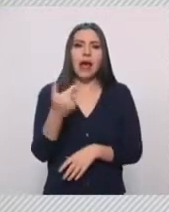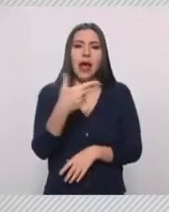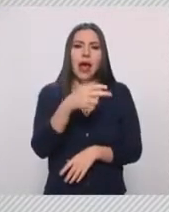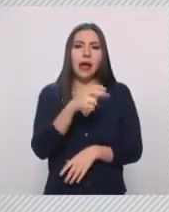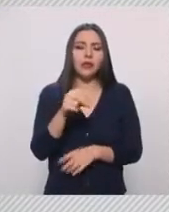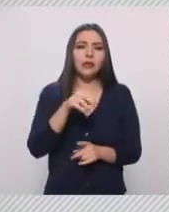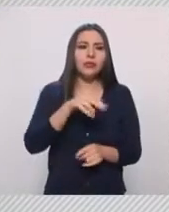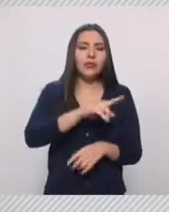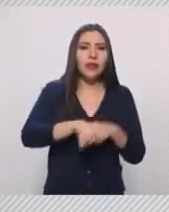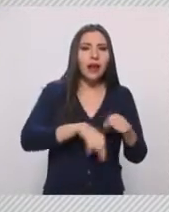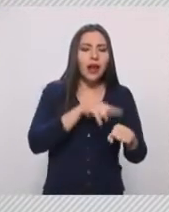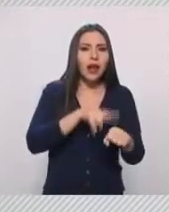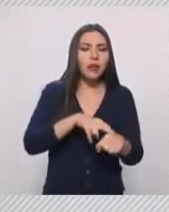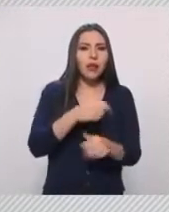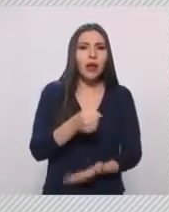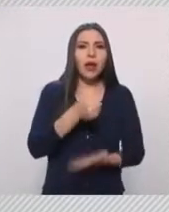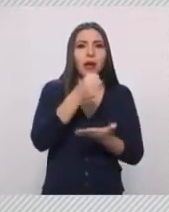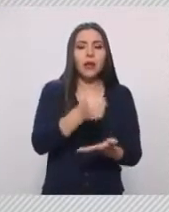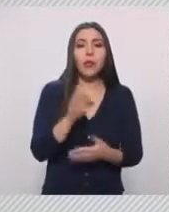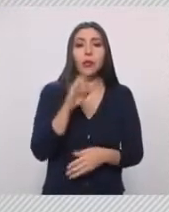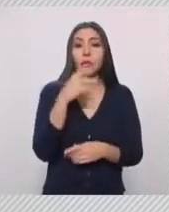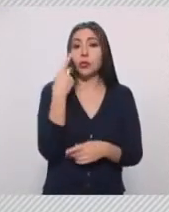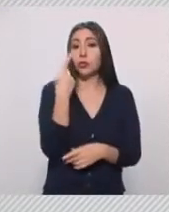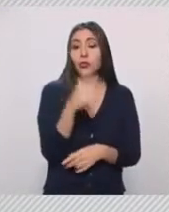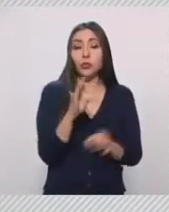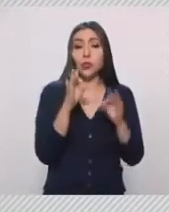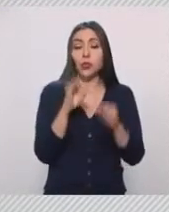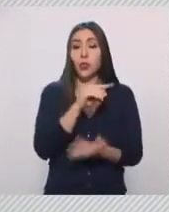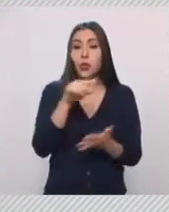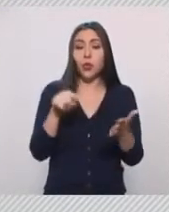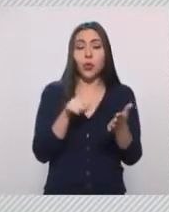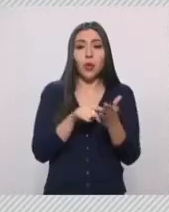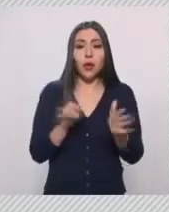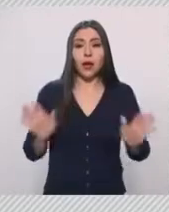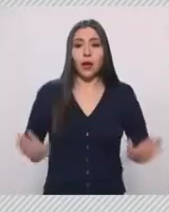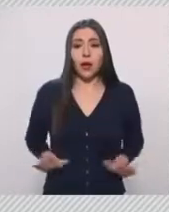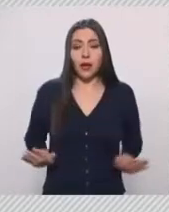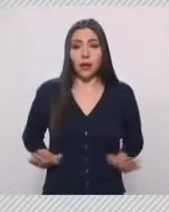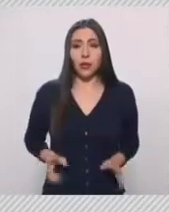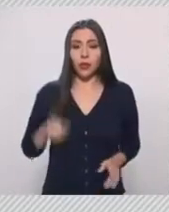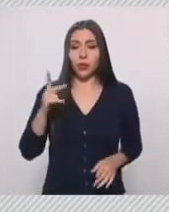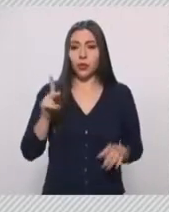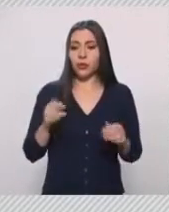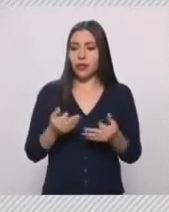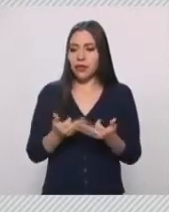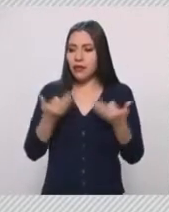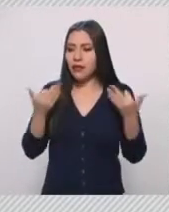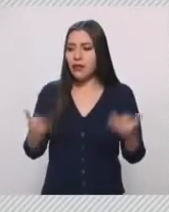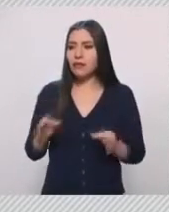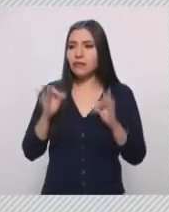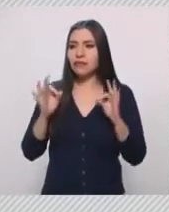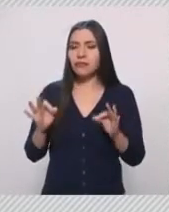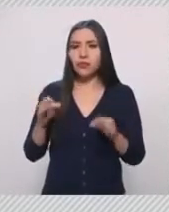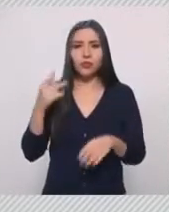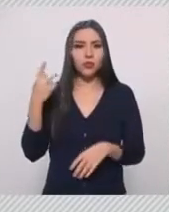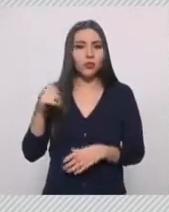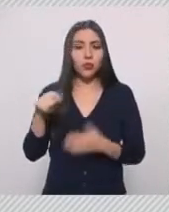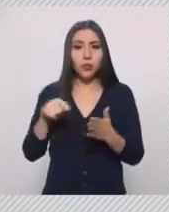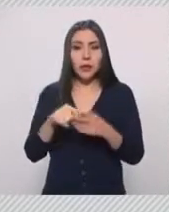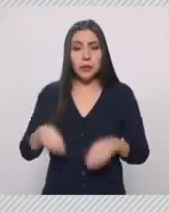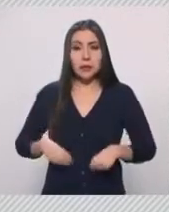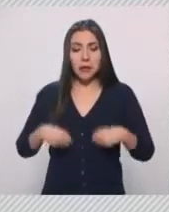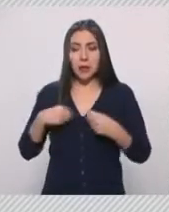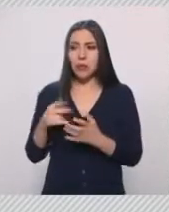no están en su ecosistema, es decir, si no están en su tierra, en las condiciones adecuadas para vivir